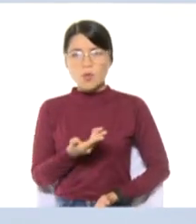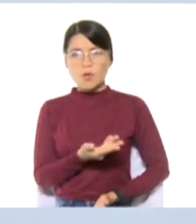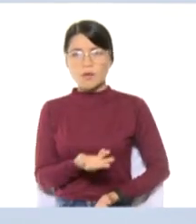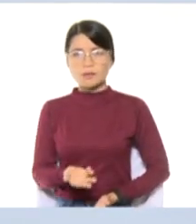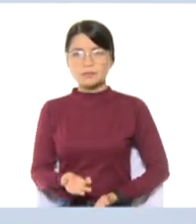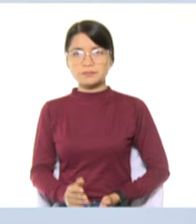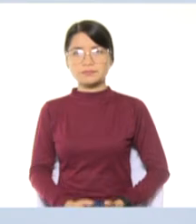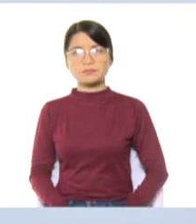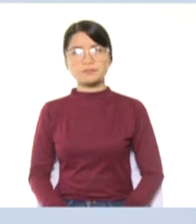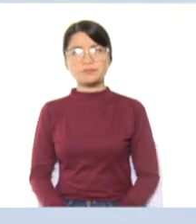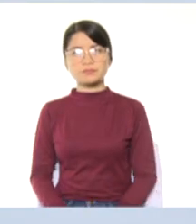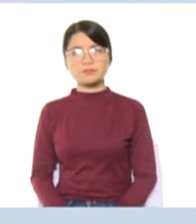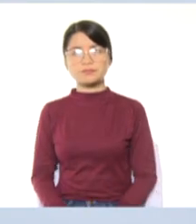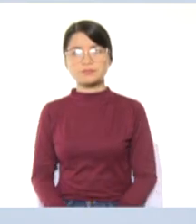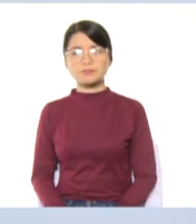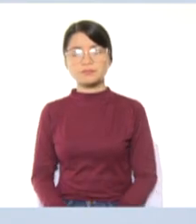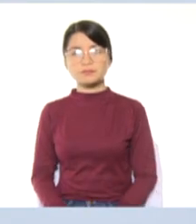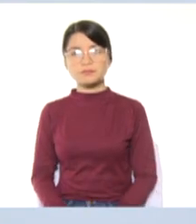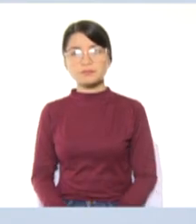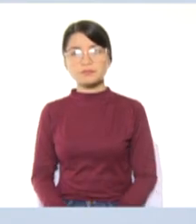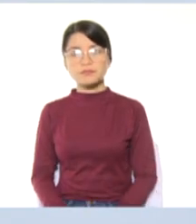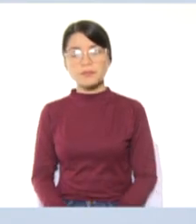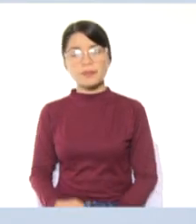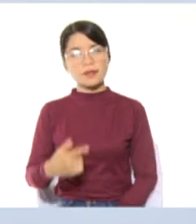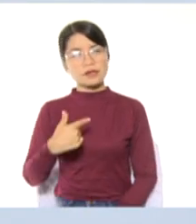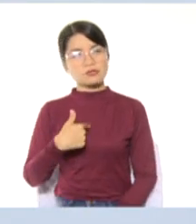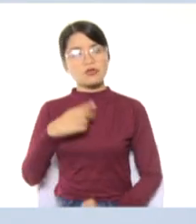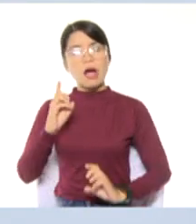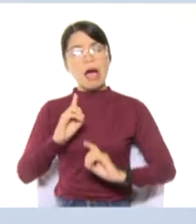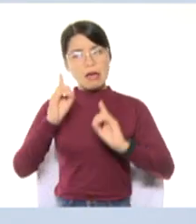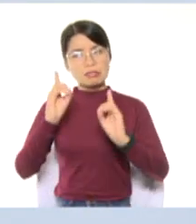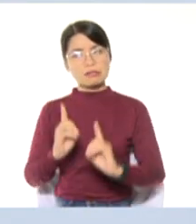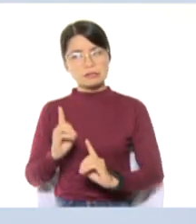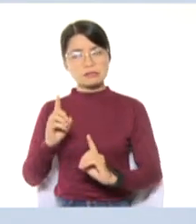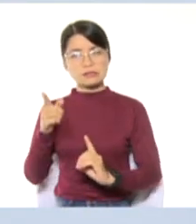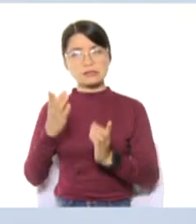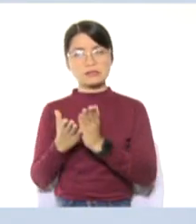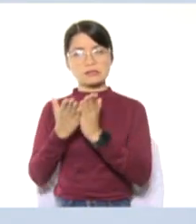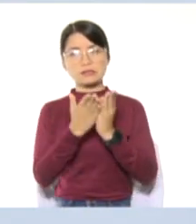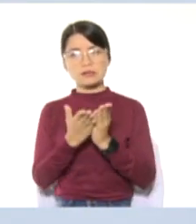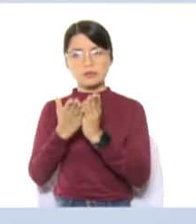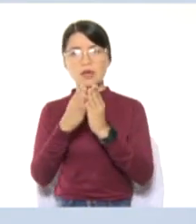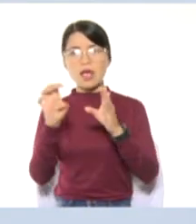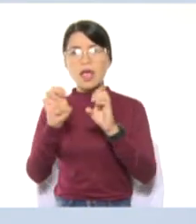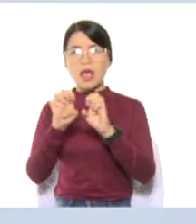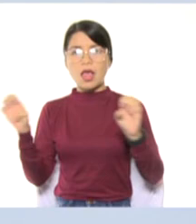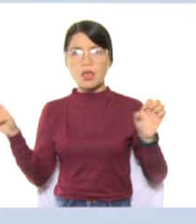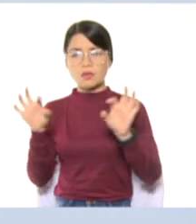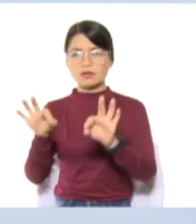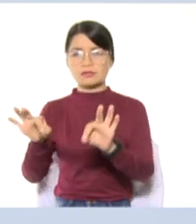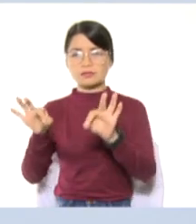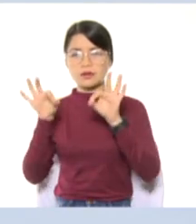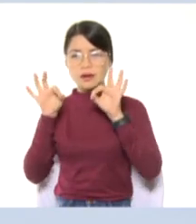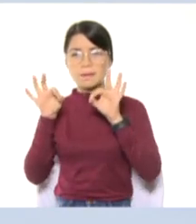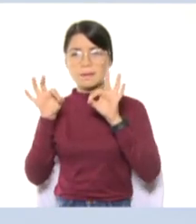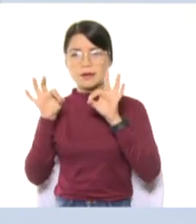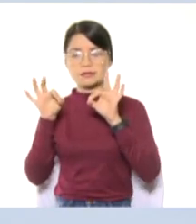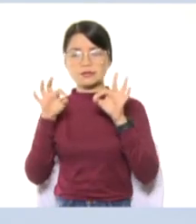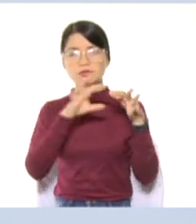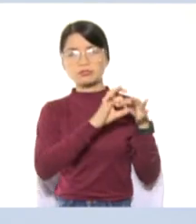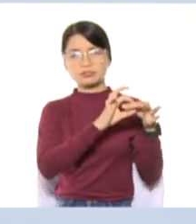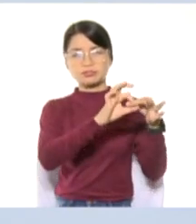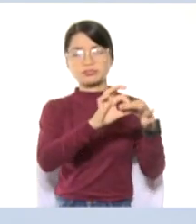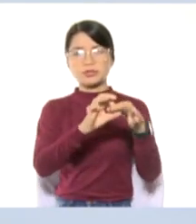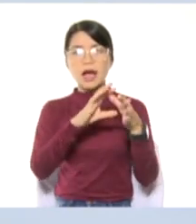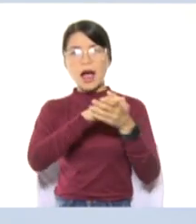física? Por esa razón decidí estudiar educación especial y esa vinculación con mis compañeros de educación física me